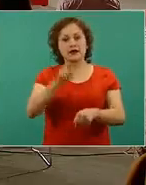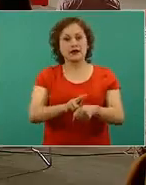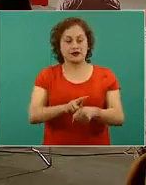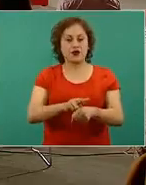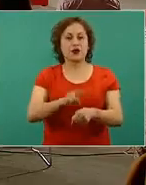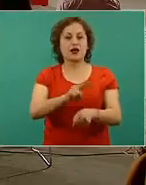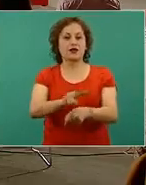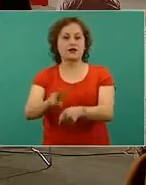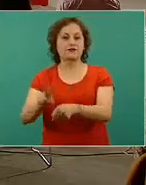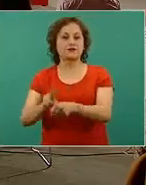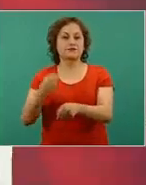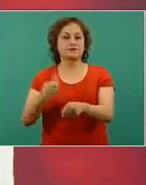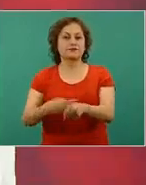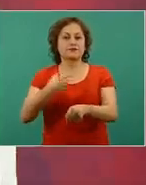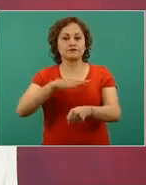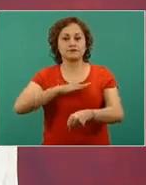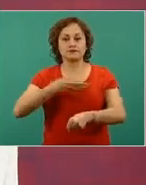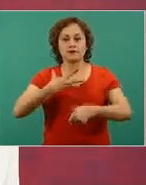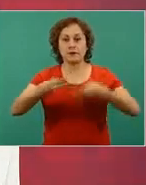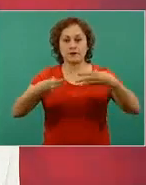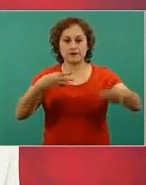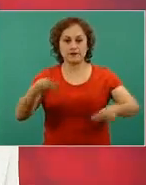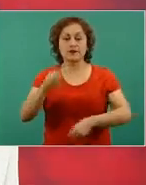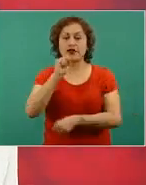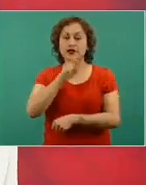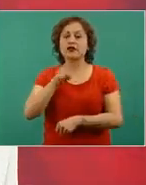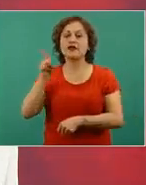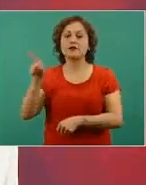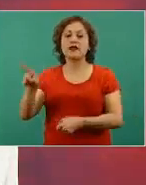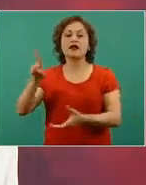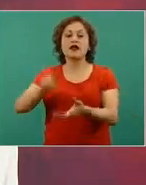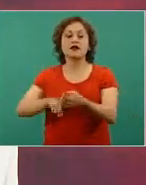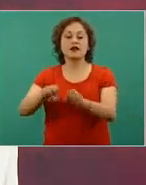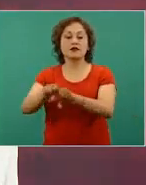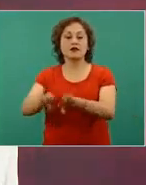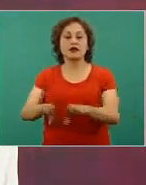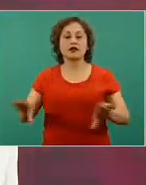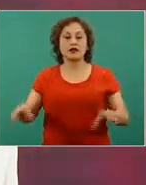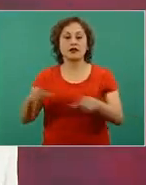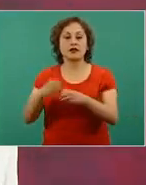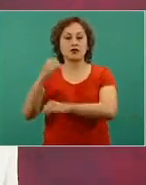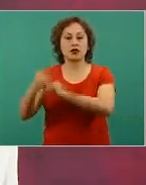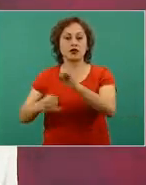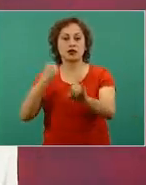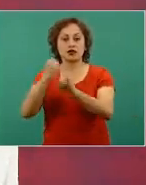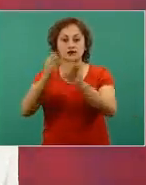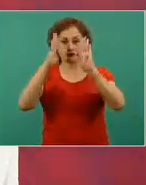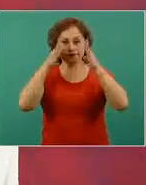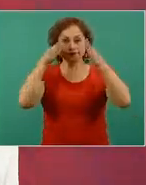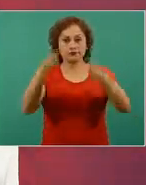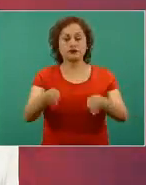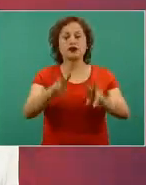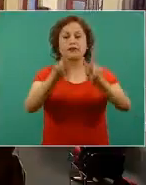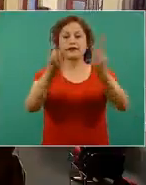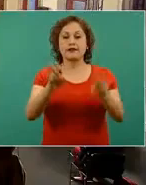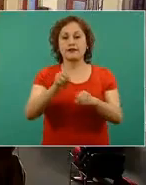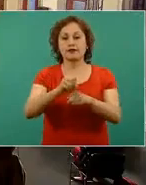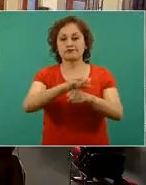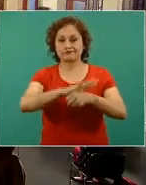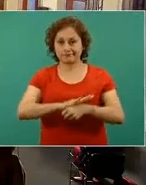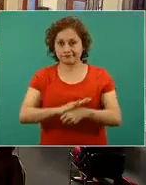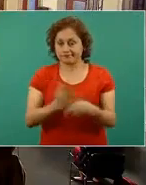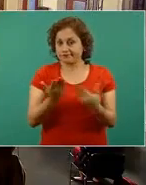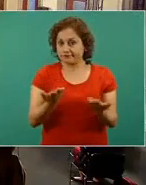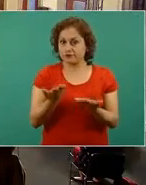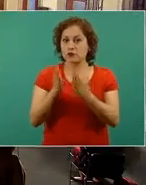y coordinadora del componente de Sanidad Internacional del operativo de respuesta a la epidemia de COVID. A quien le pido atentamente